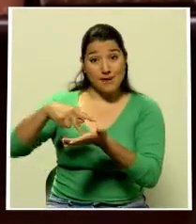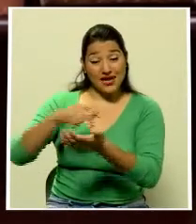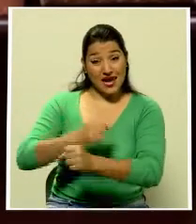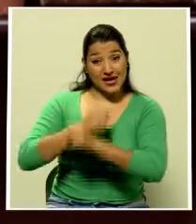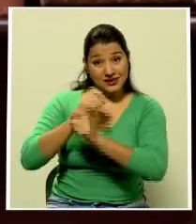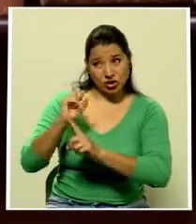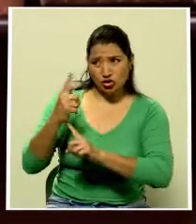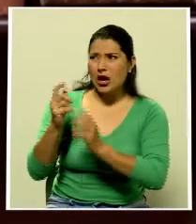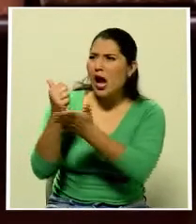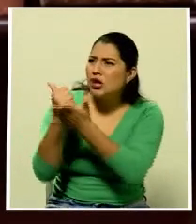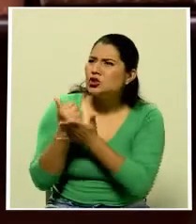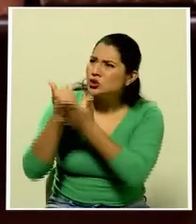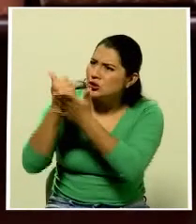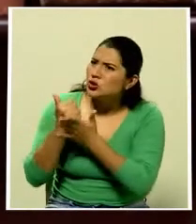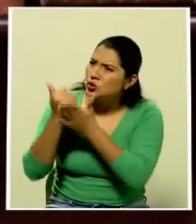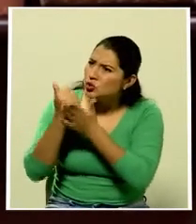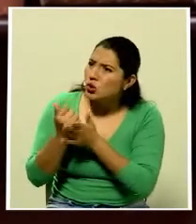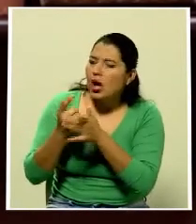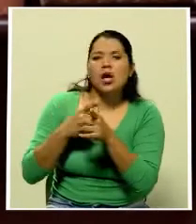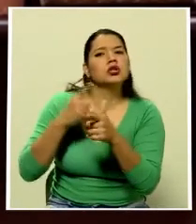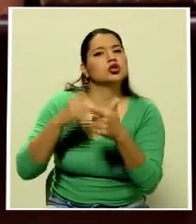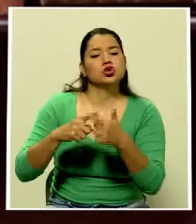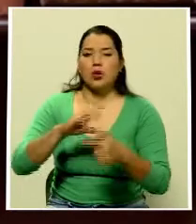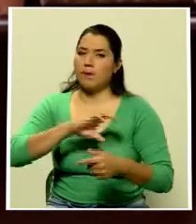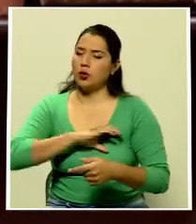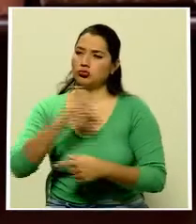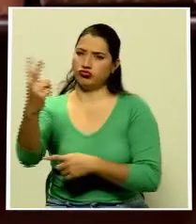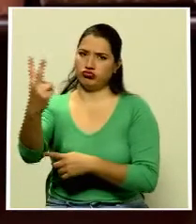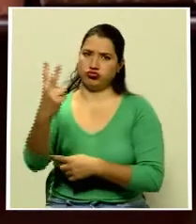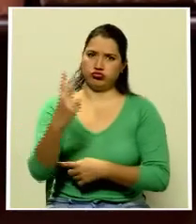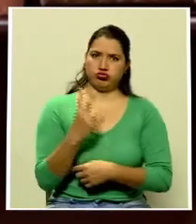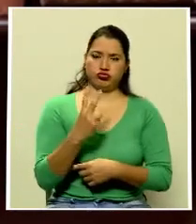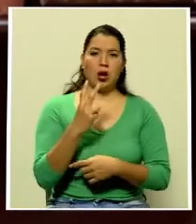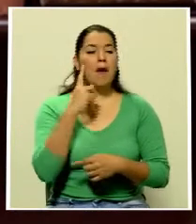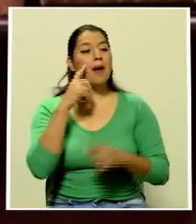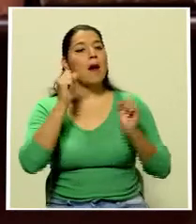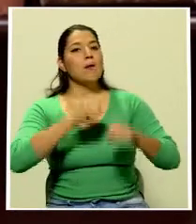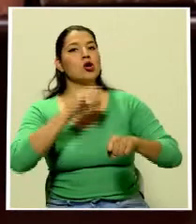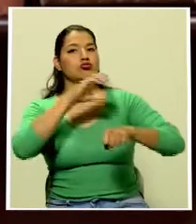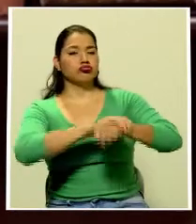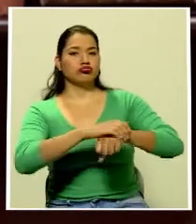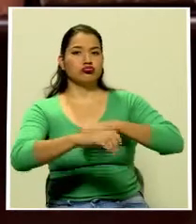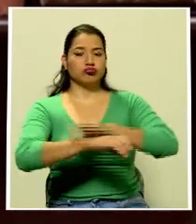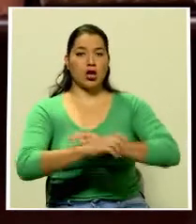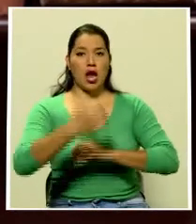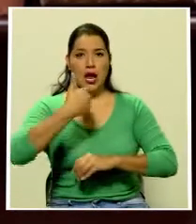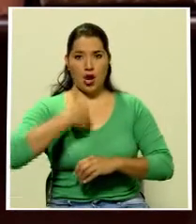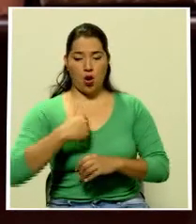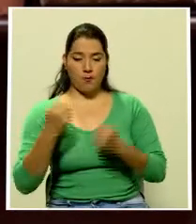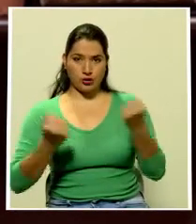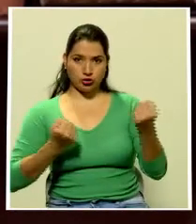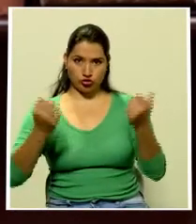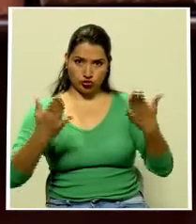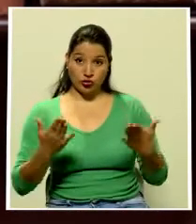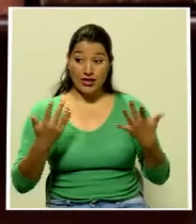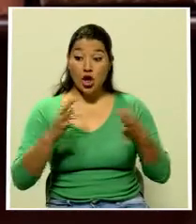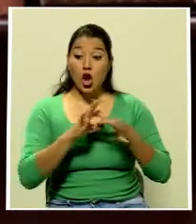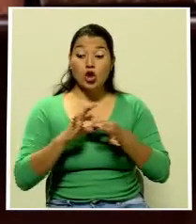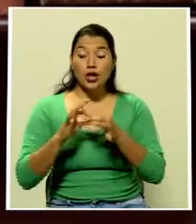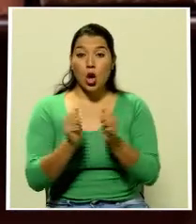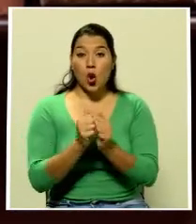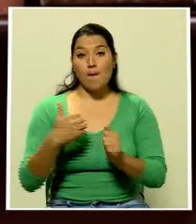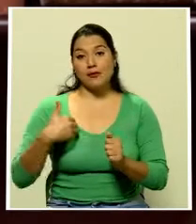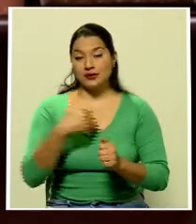auxilio policial y ellos de inmediato proceden en la detención del ofensor y en la coordinación con el Ministerio Público y